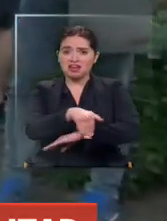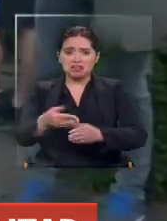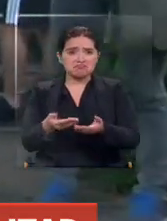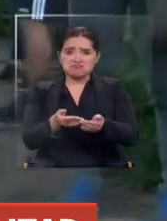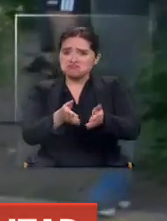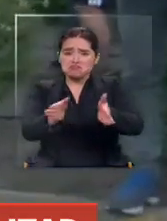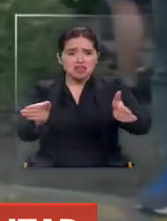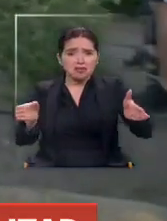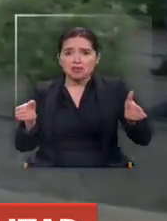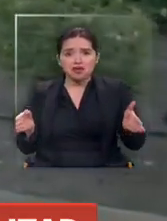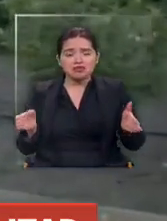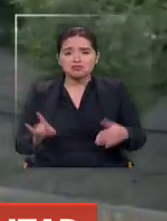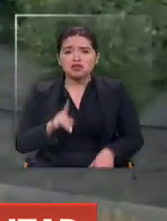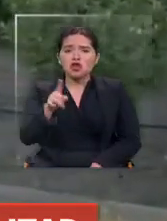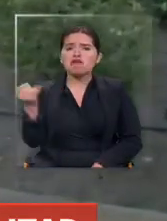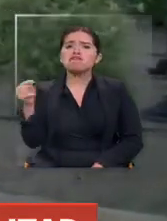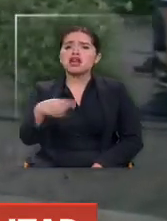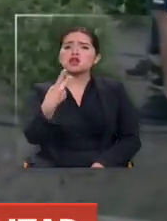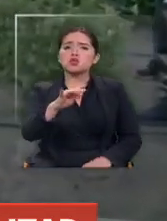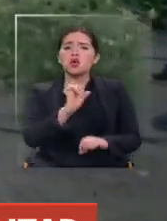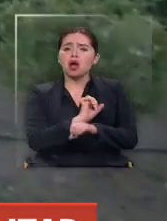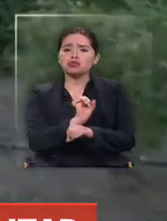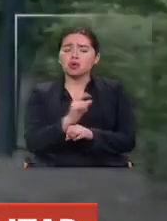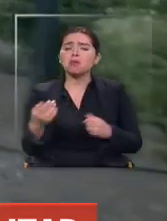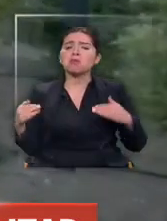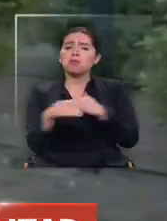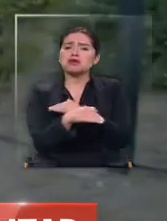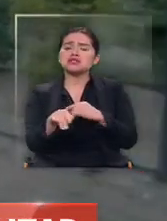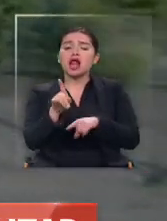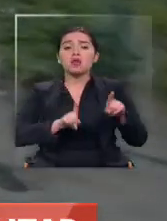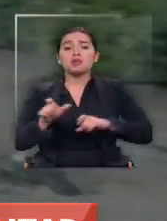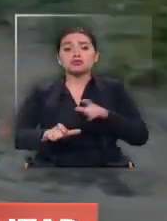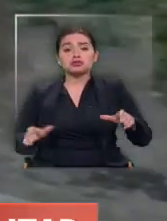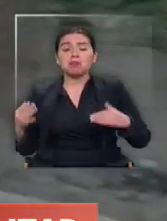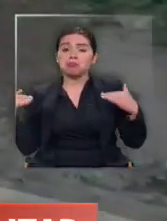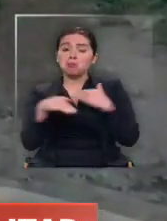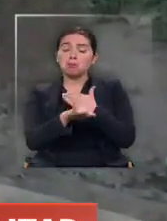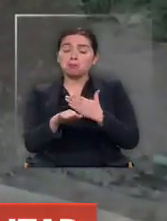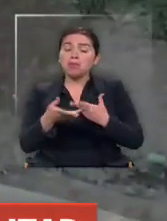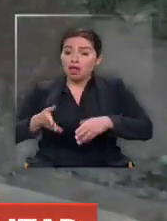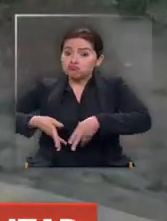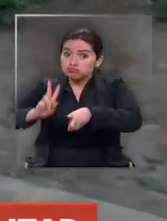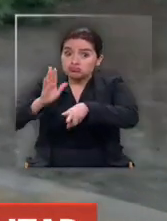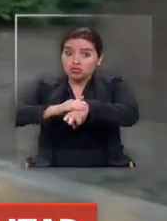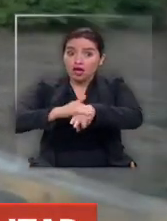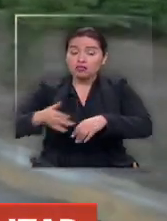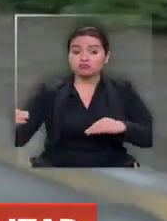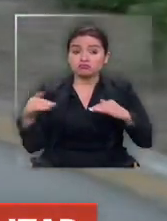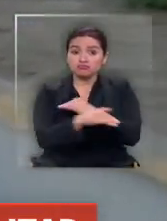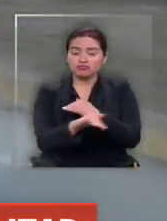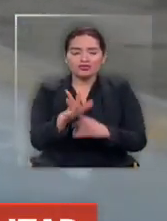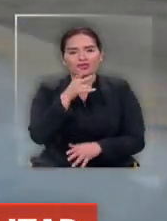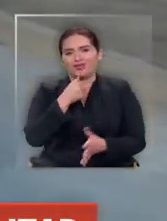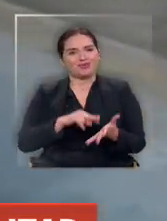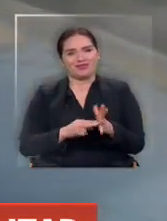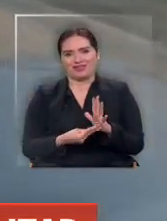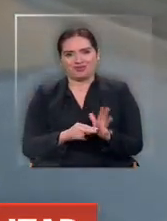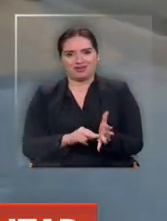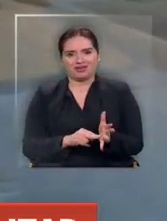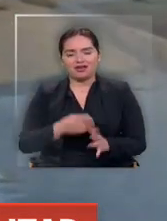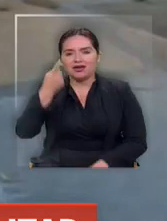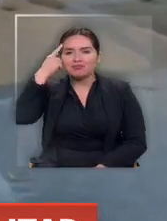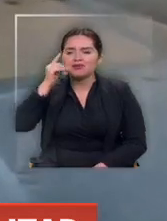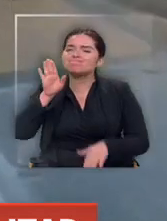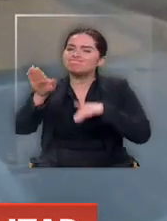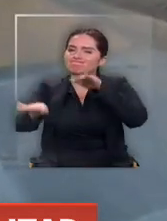disponible. Si tú vienes en tu auto y puedes pasar, como lo han hecho algunos, y te dejan pasar, no hay problema. Pero llamamos a